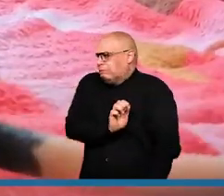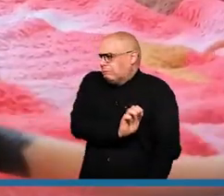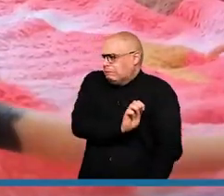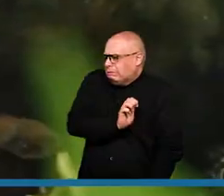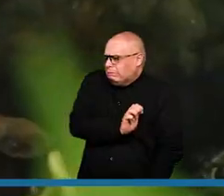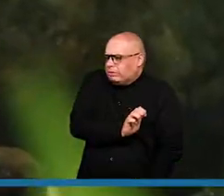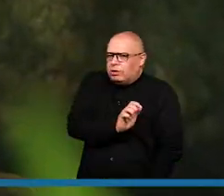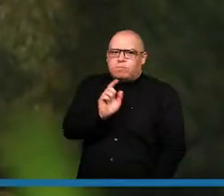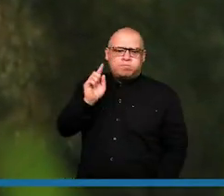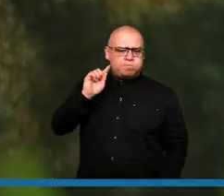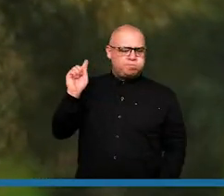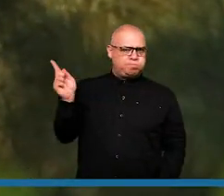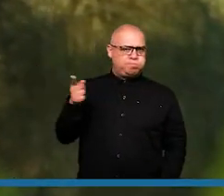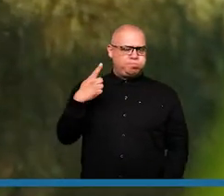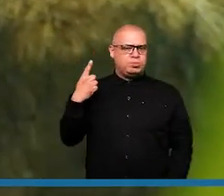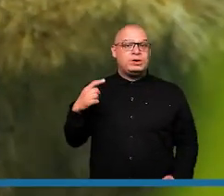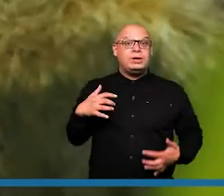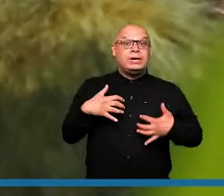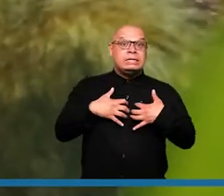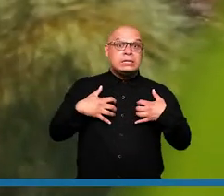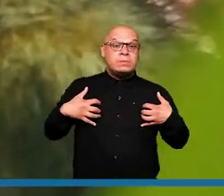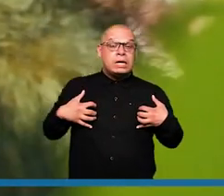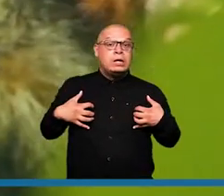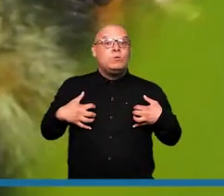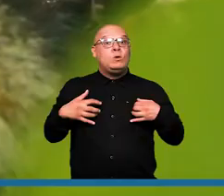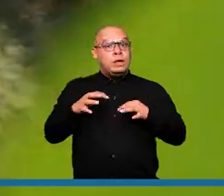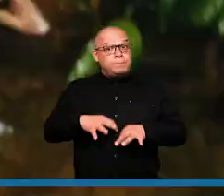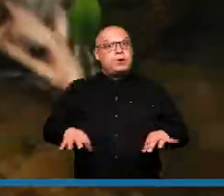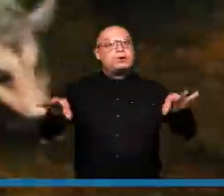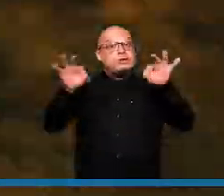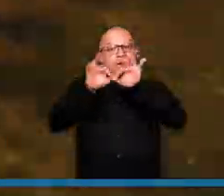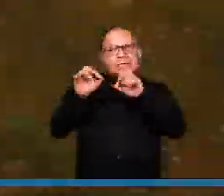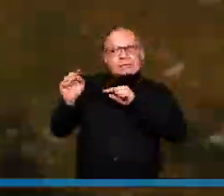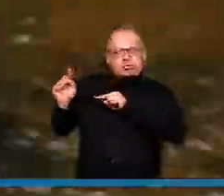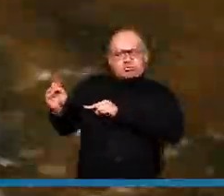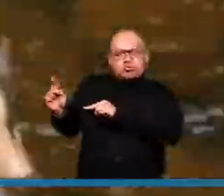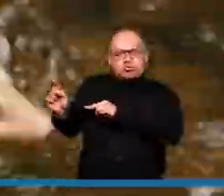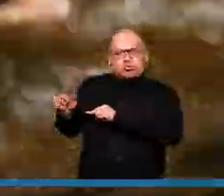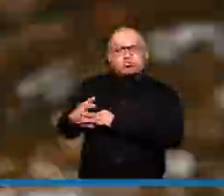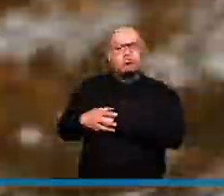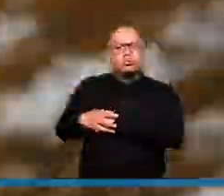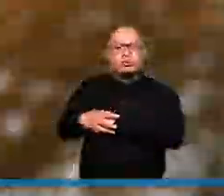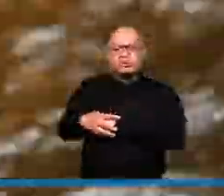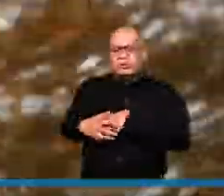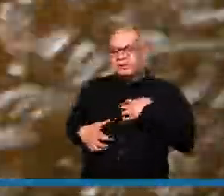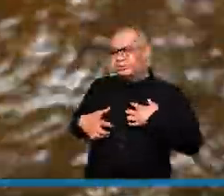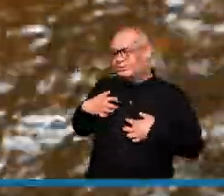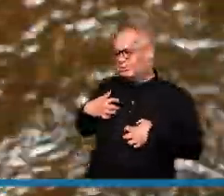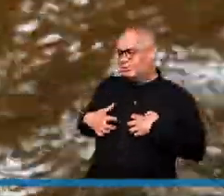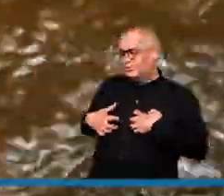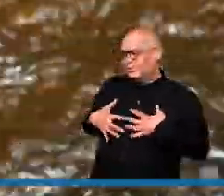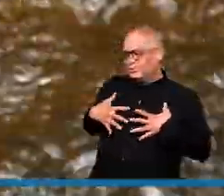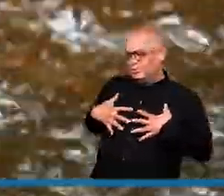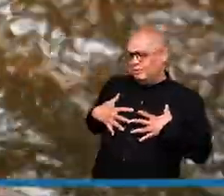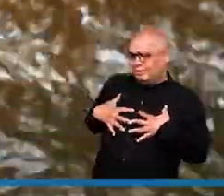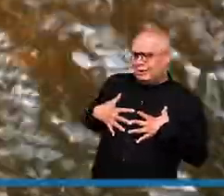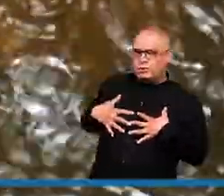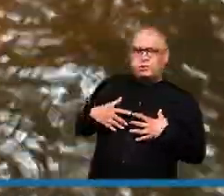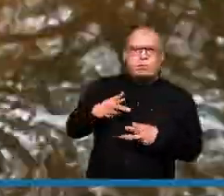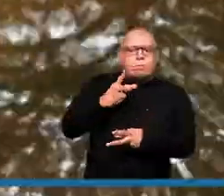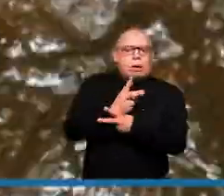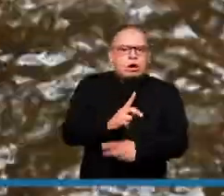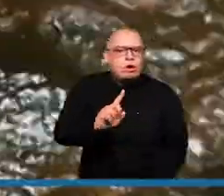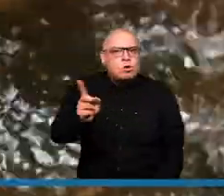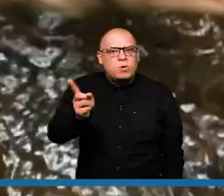de comunas. Y es el animal más importante en el ecosistema. Es un terror, un mito, y es un animal que es completamente